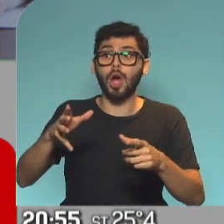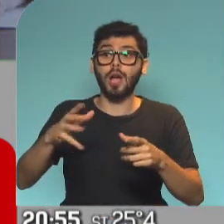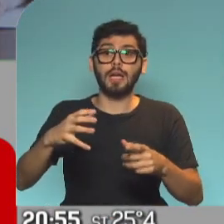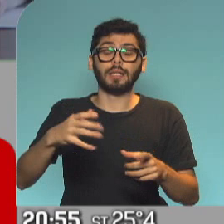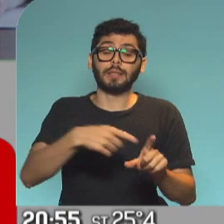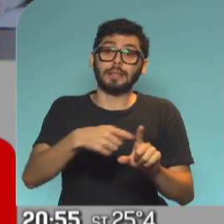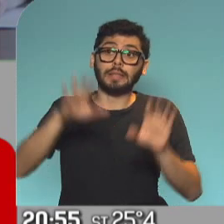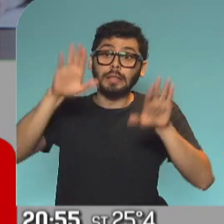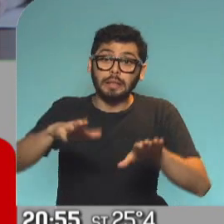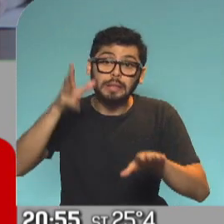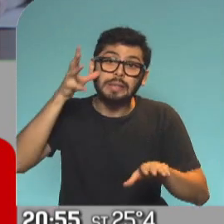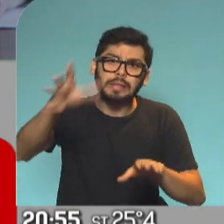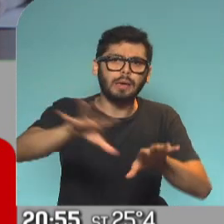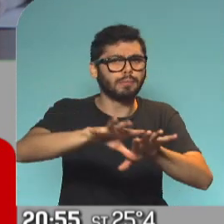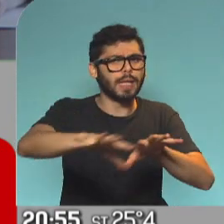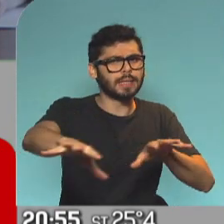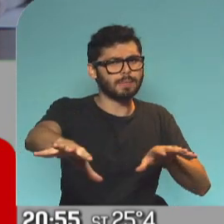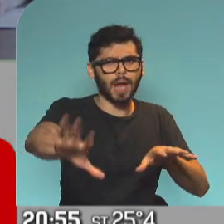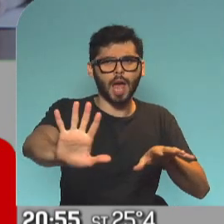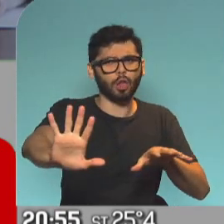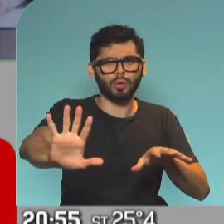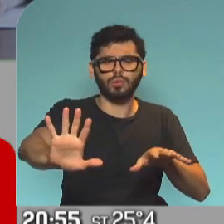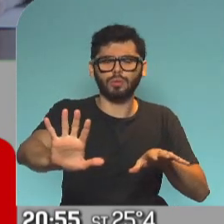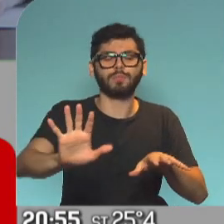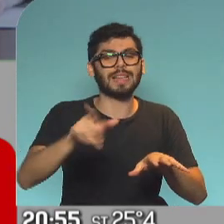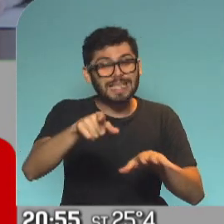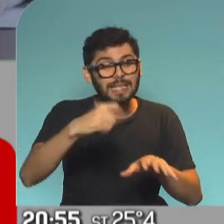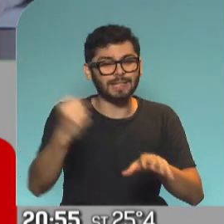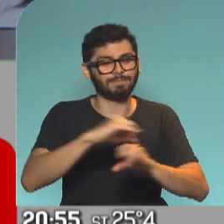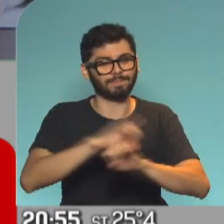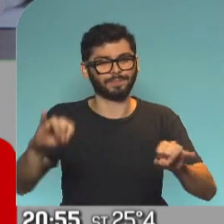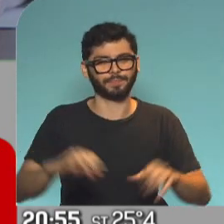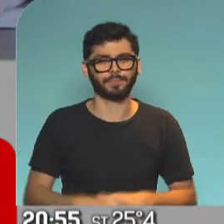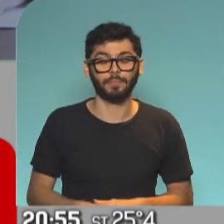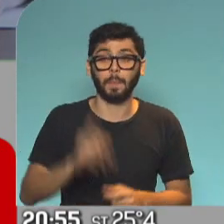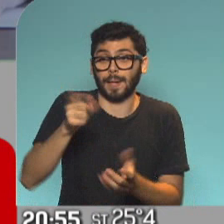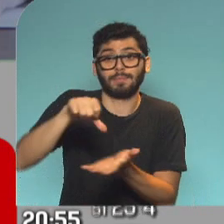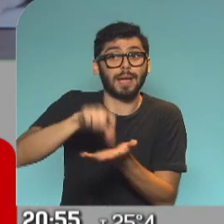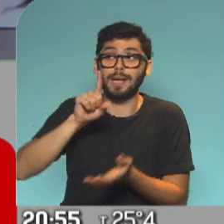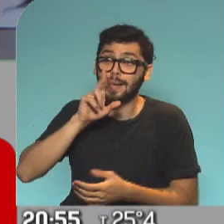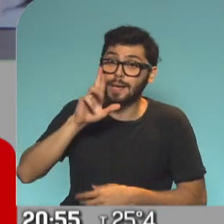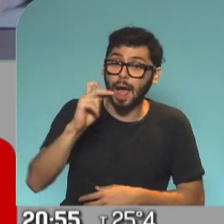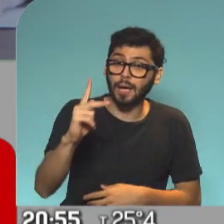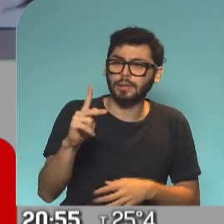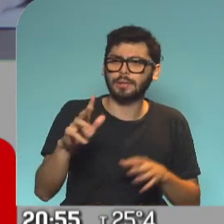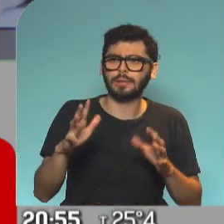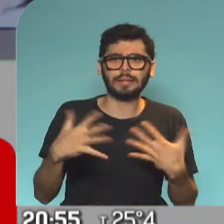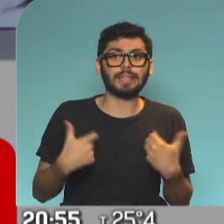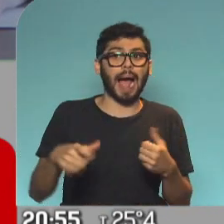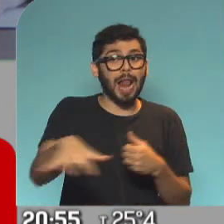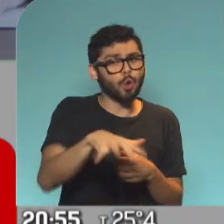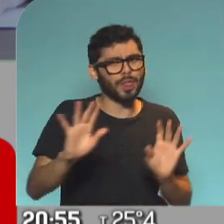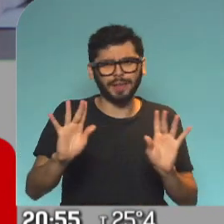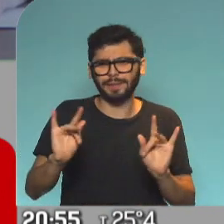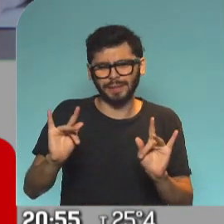Dice, hace esa diferencia, sí, claro. Y justamente con ese mensaje quiere llegar. Bien, bueno, y Irak, que además está con una complejidad sanitaria importante, también, ¿no?